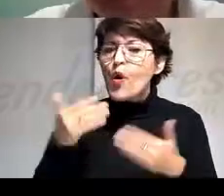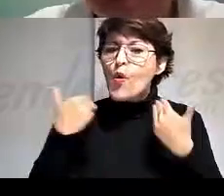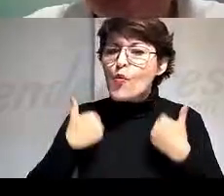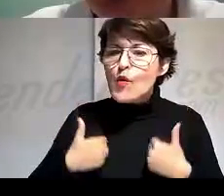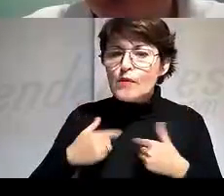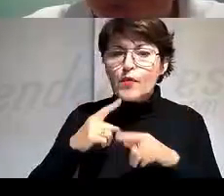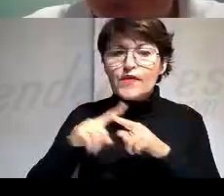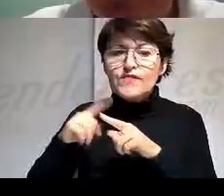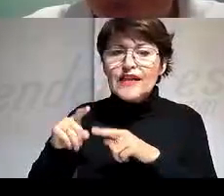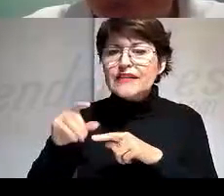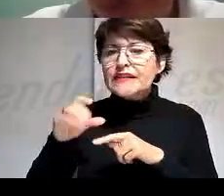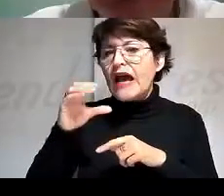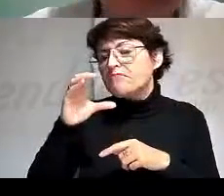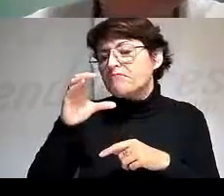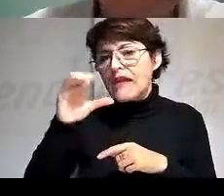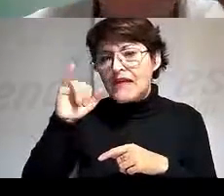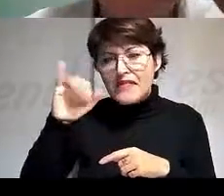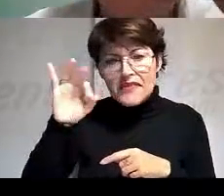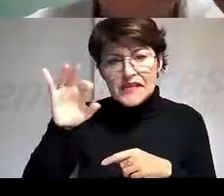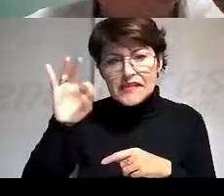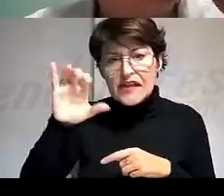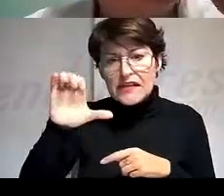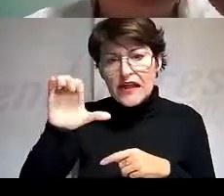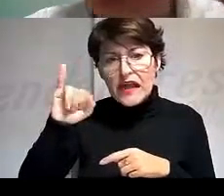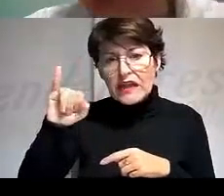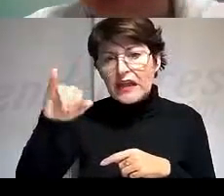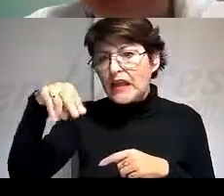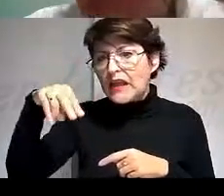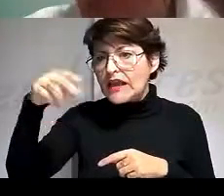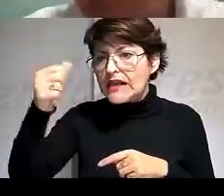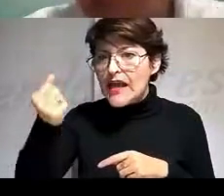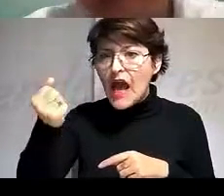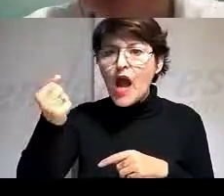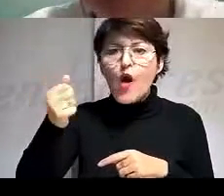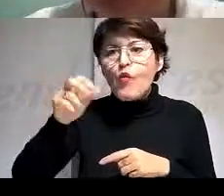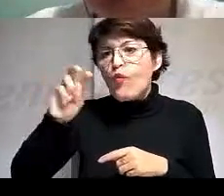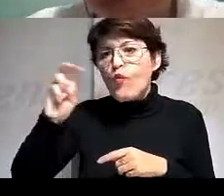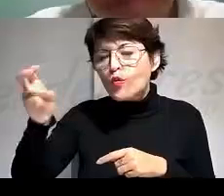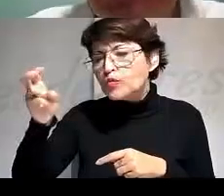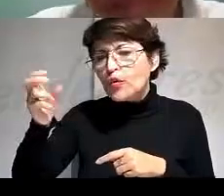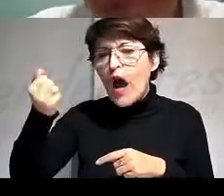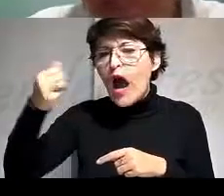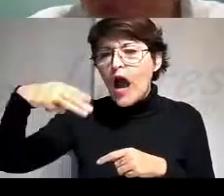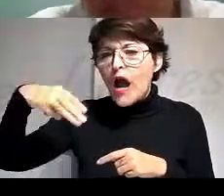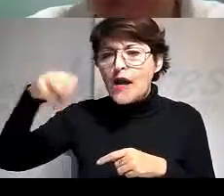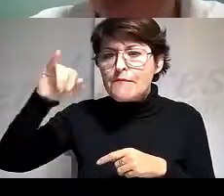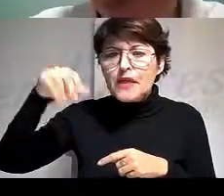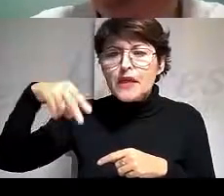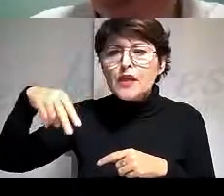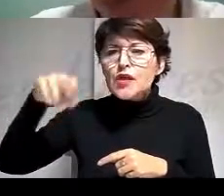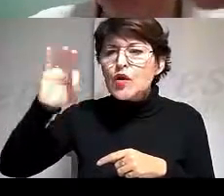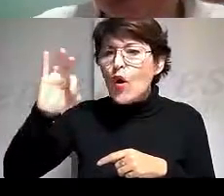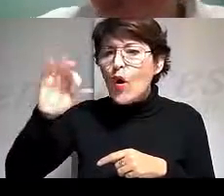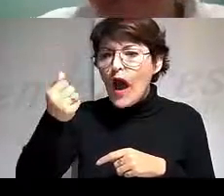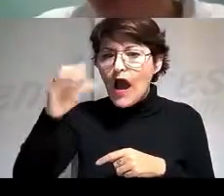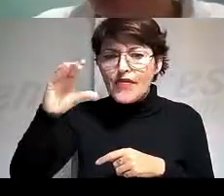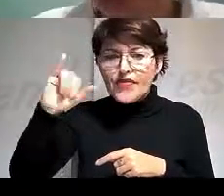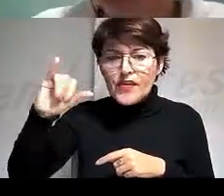cisteína y la cisteína, no recuerdo cuál es el otro, pero hay dos aminoácidos que tienen azufre, o sea que a la hora